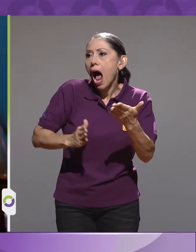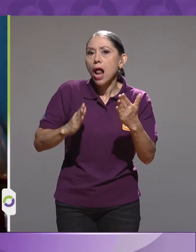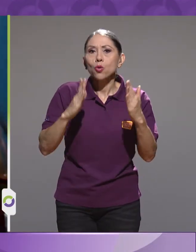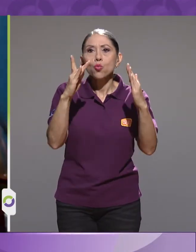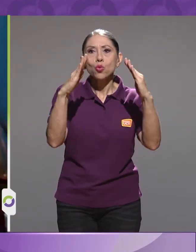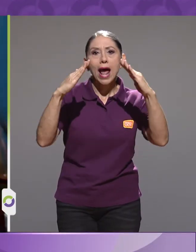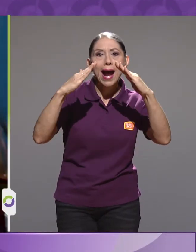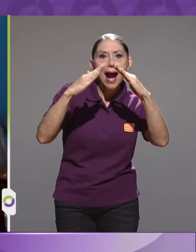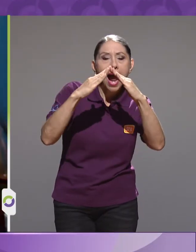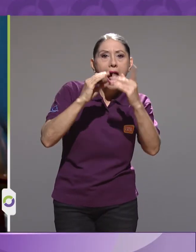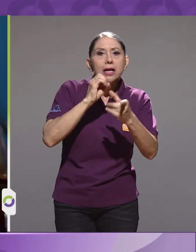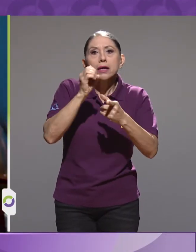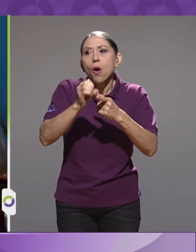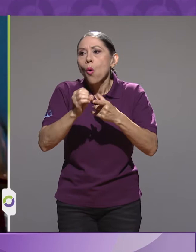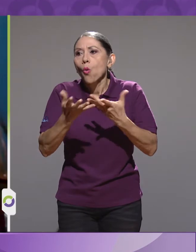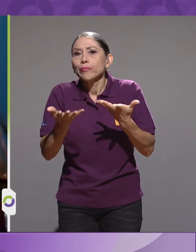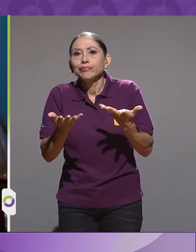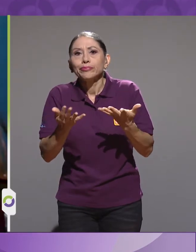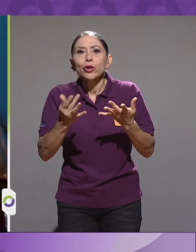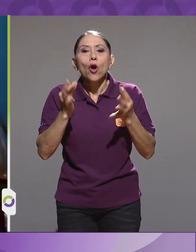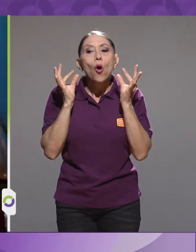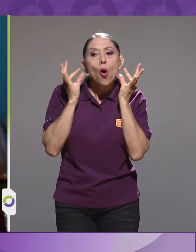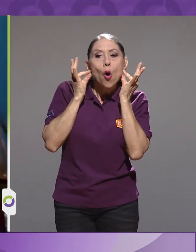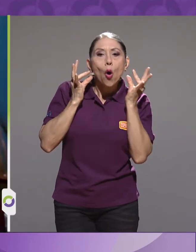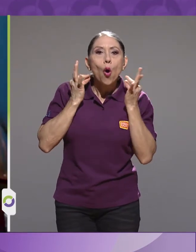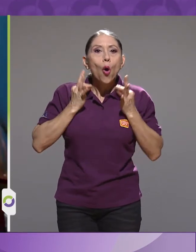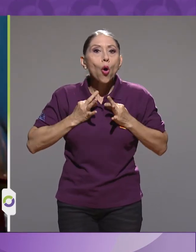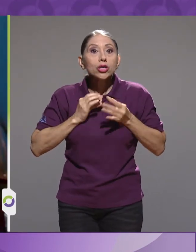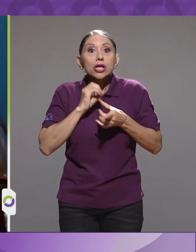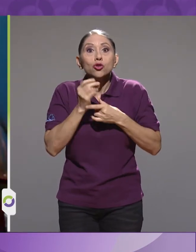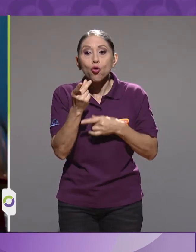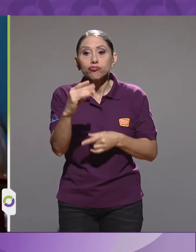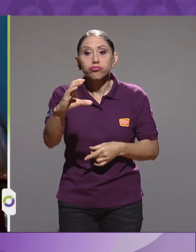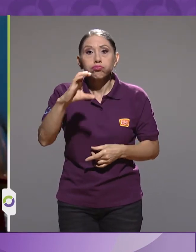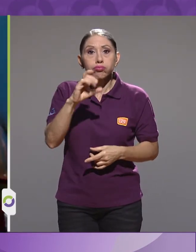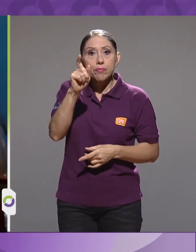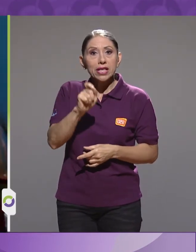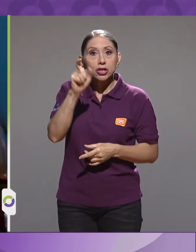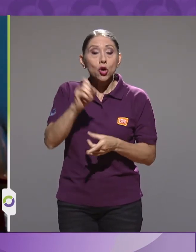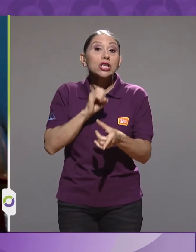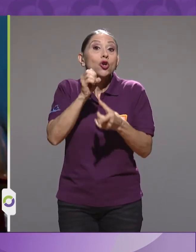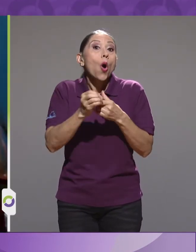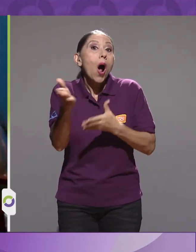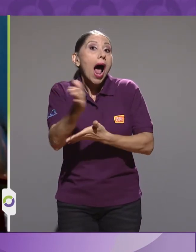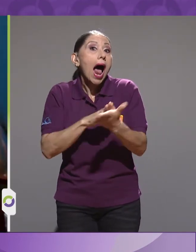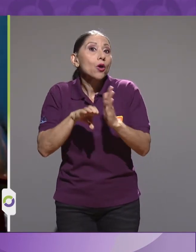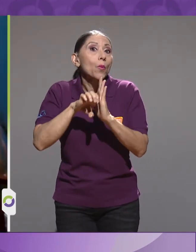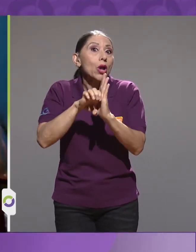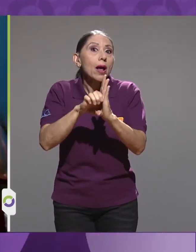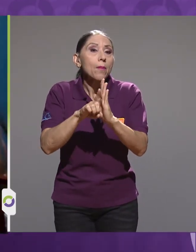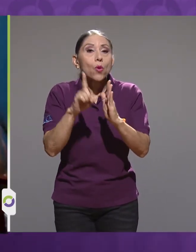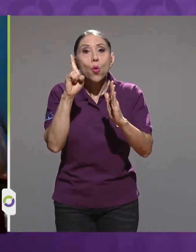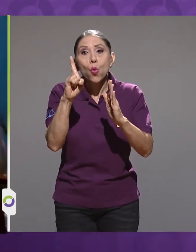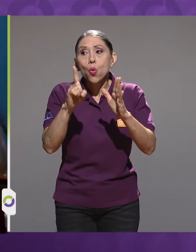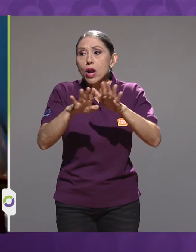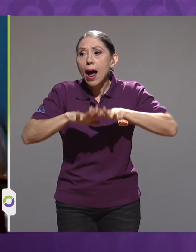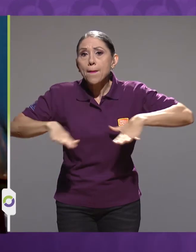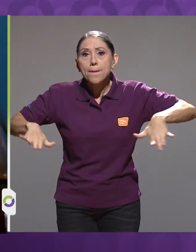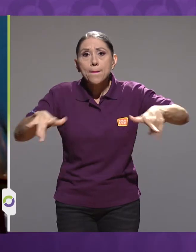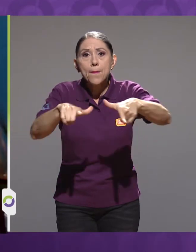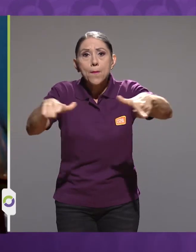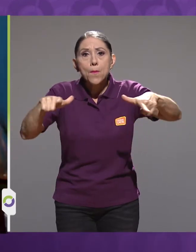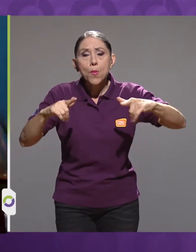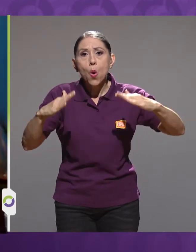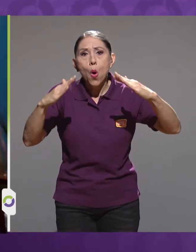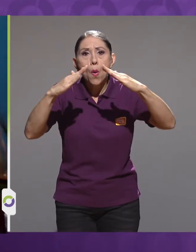mueble como sus joyas, como su pensión, hasta un bien inmueble como una propiedad, que es de